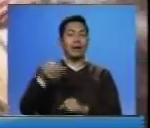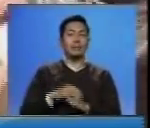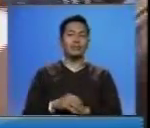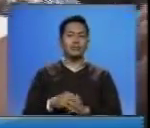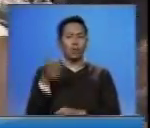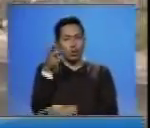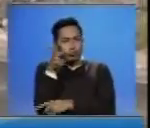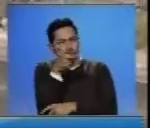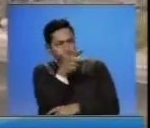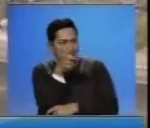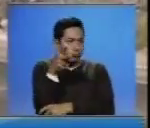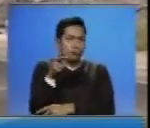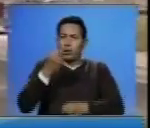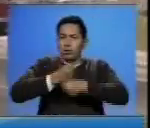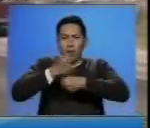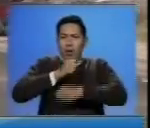Cañar.